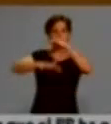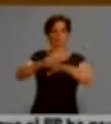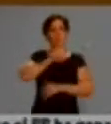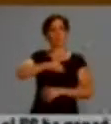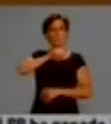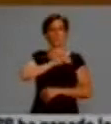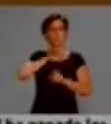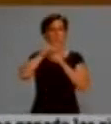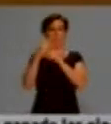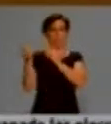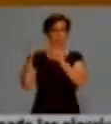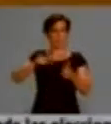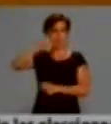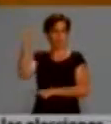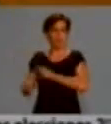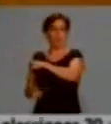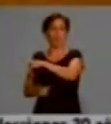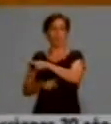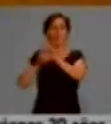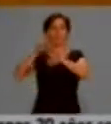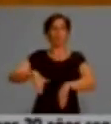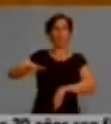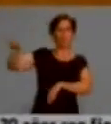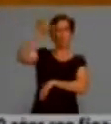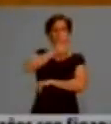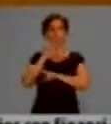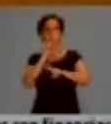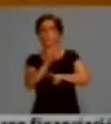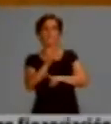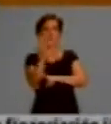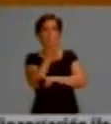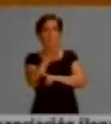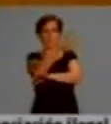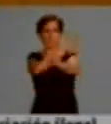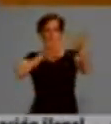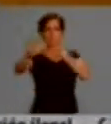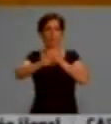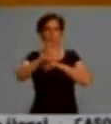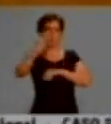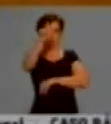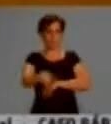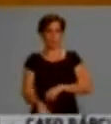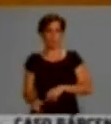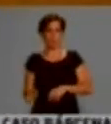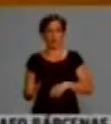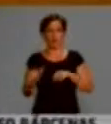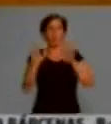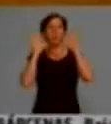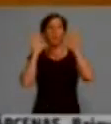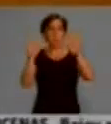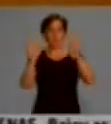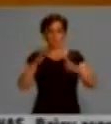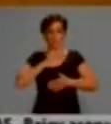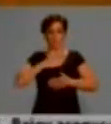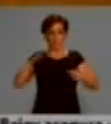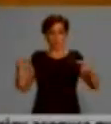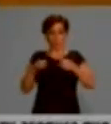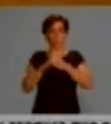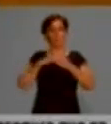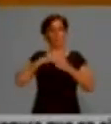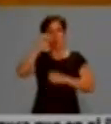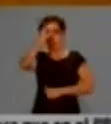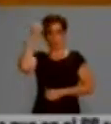España y puede que en Europa busquen un relevo entre sus filas. Pero a juicio de Chunta Aragonesista y de la izquierda de